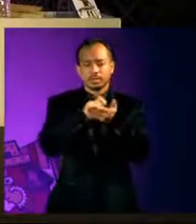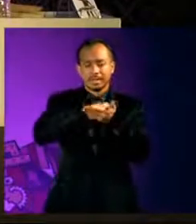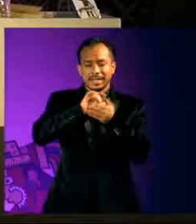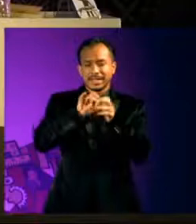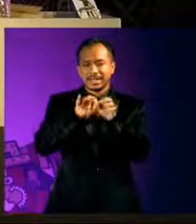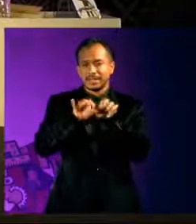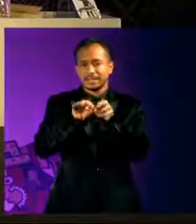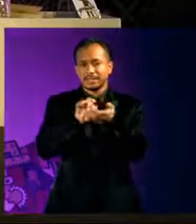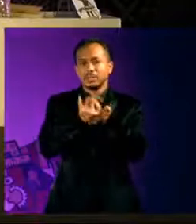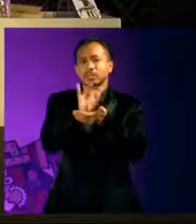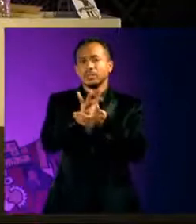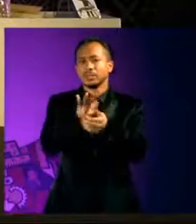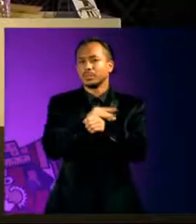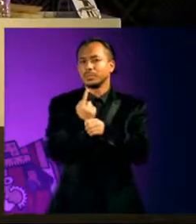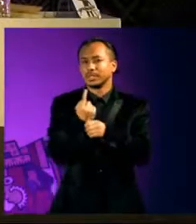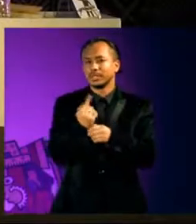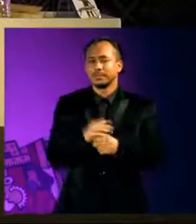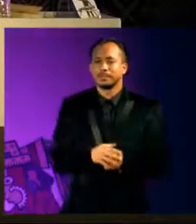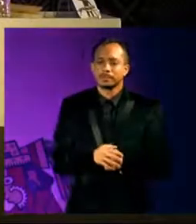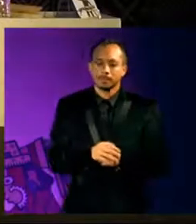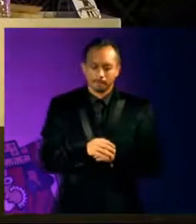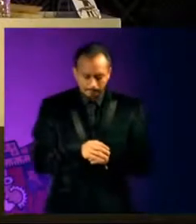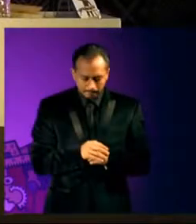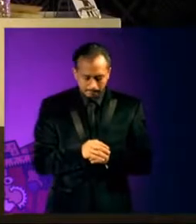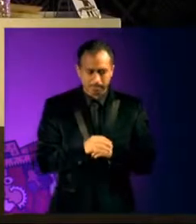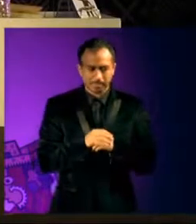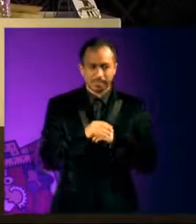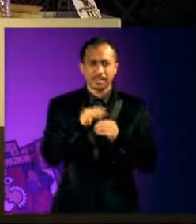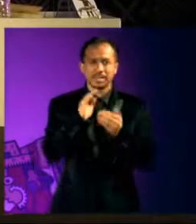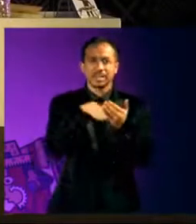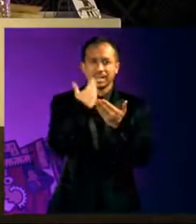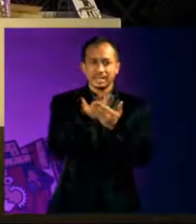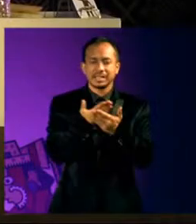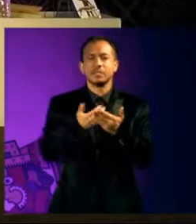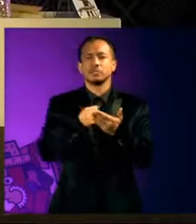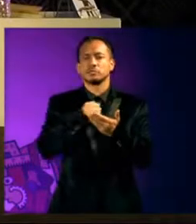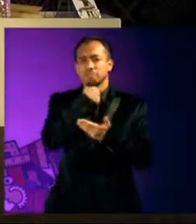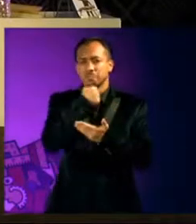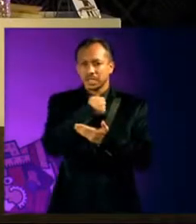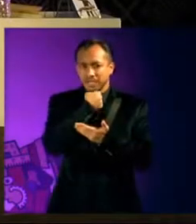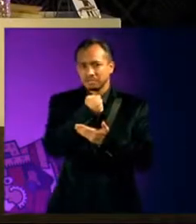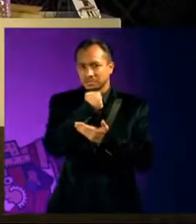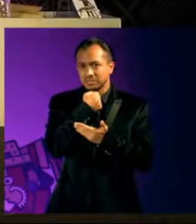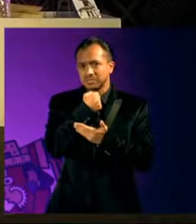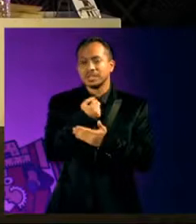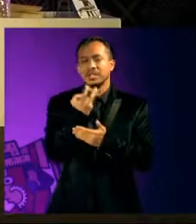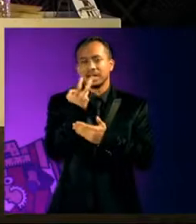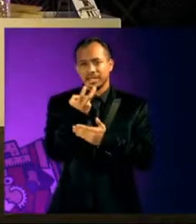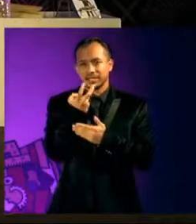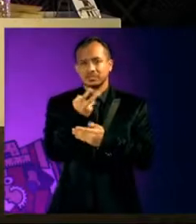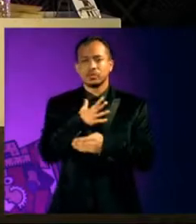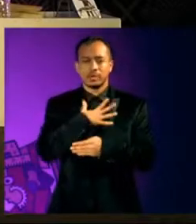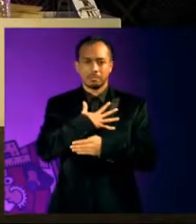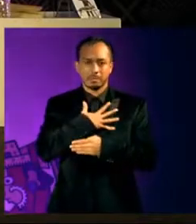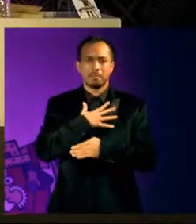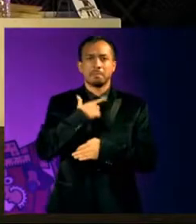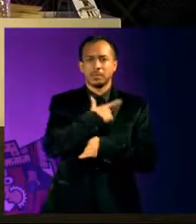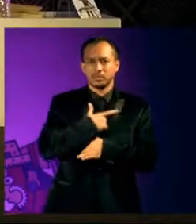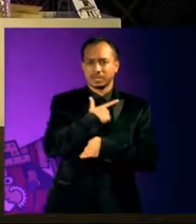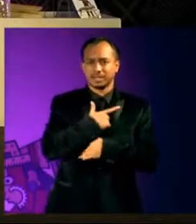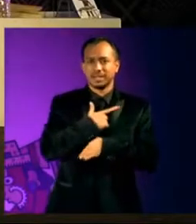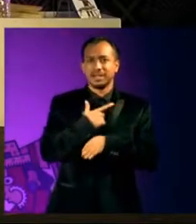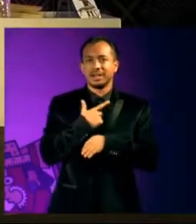profundos de la sociedad mexicana la caída de los viejos me gusta me gusta dice esa frase